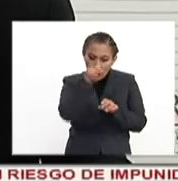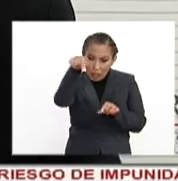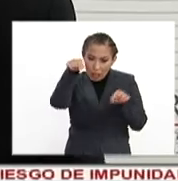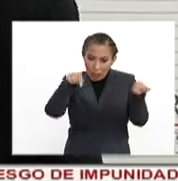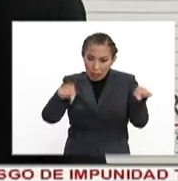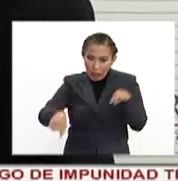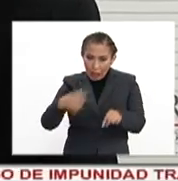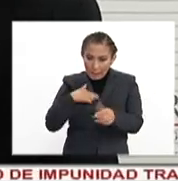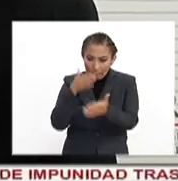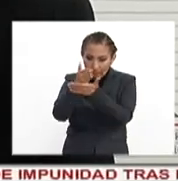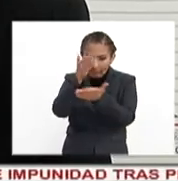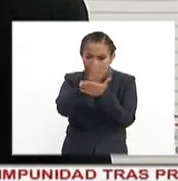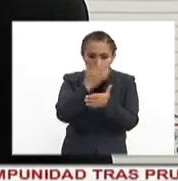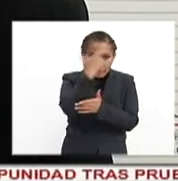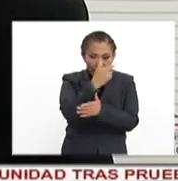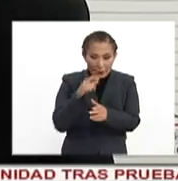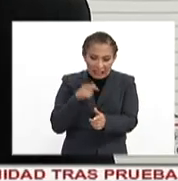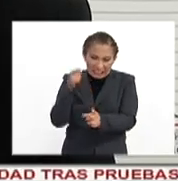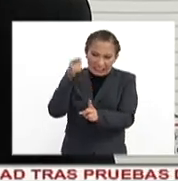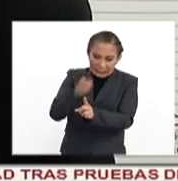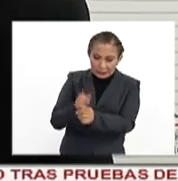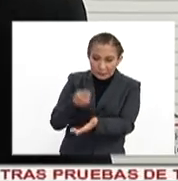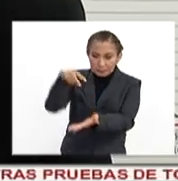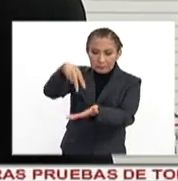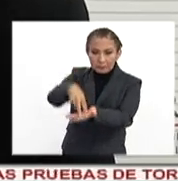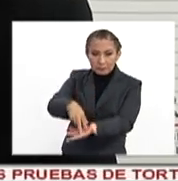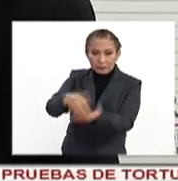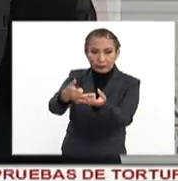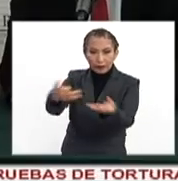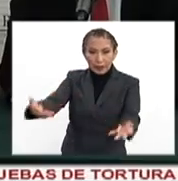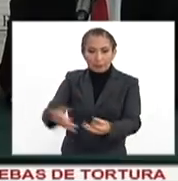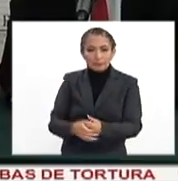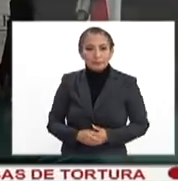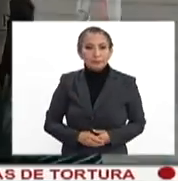habrá que ir a revisar de manera directa, pie tierra.